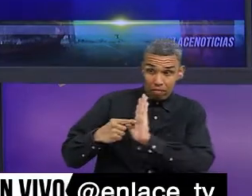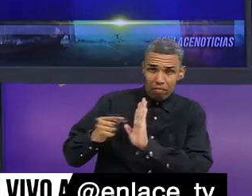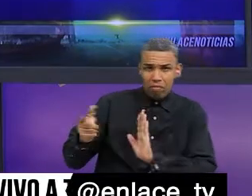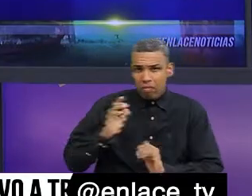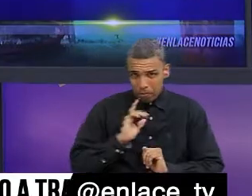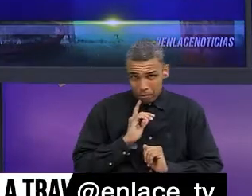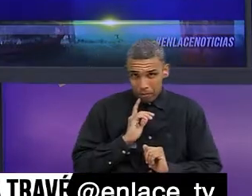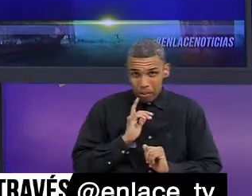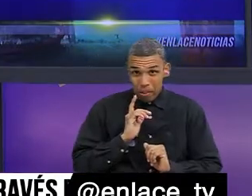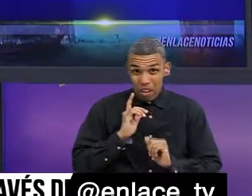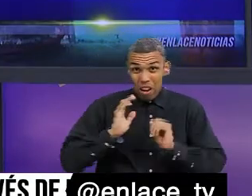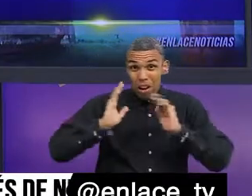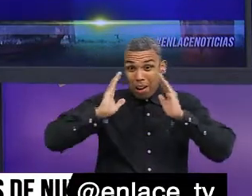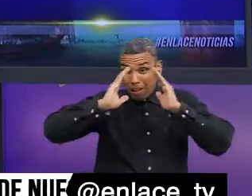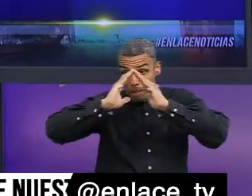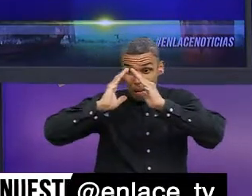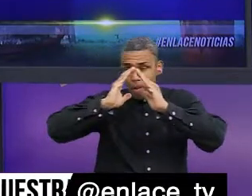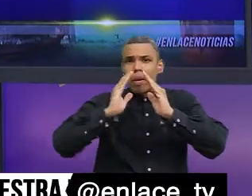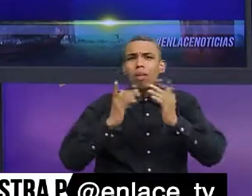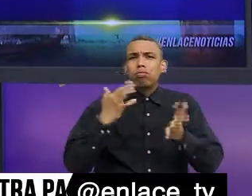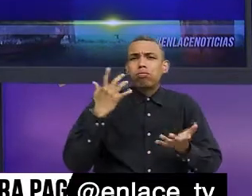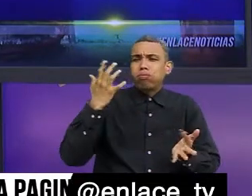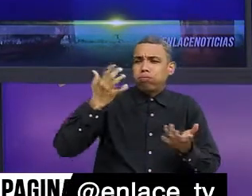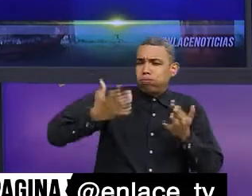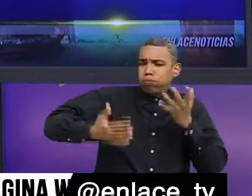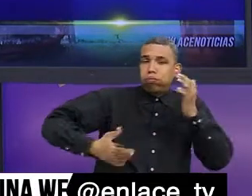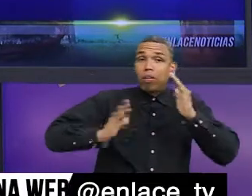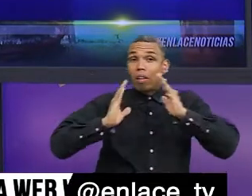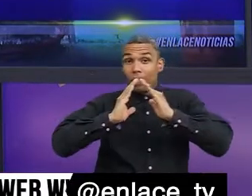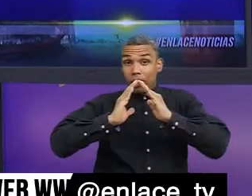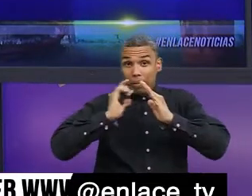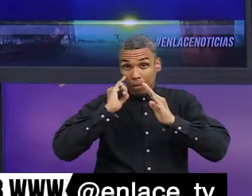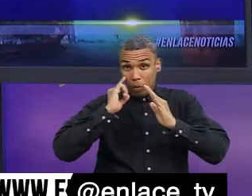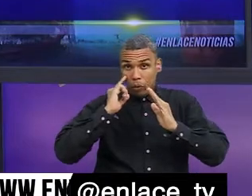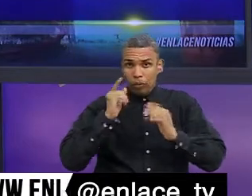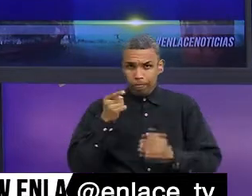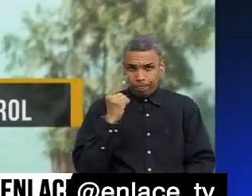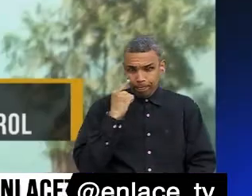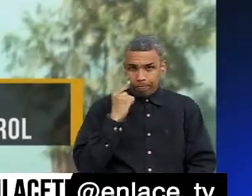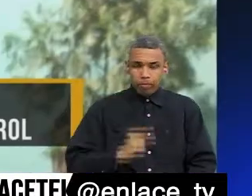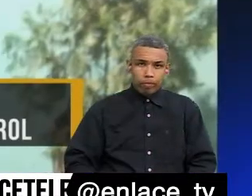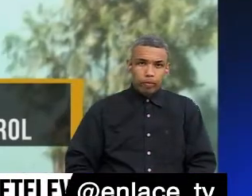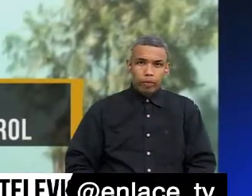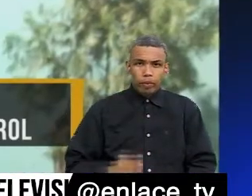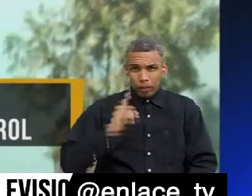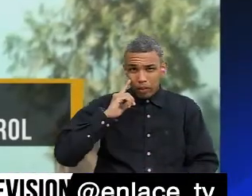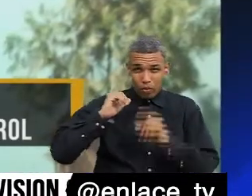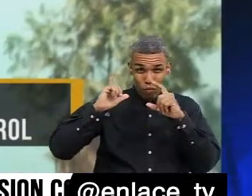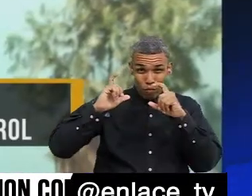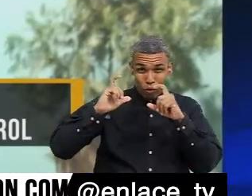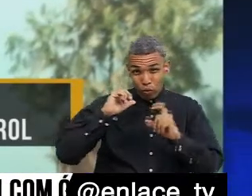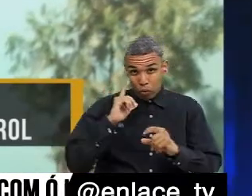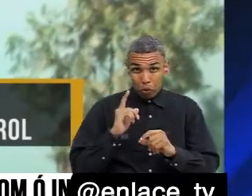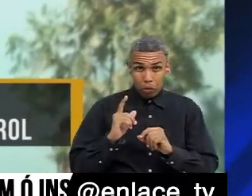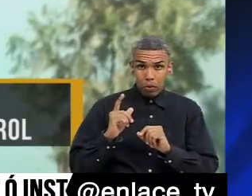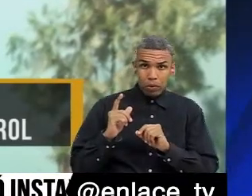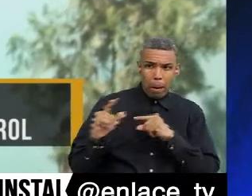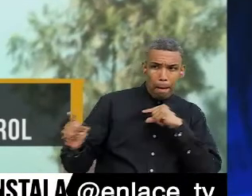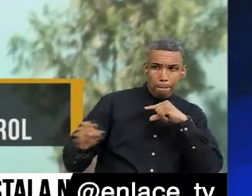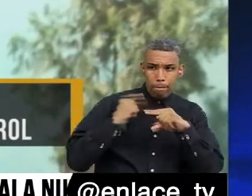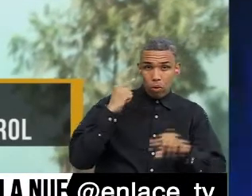en total cuatro incendios se han registrado en la ciudad este domingo en estas fotografías suministradas por habitantes del sector